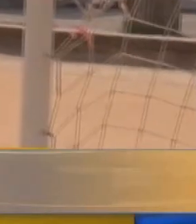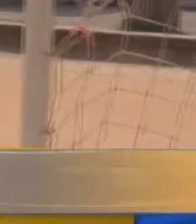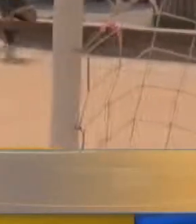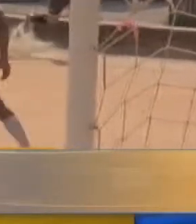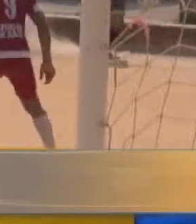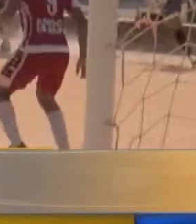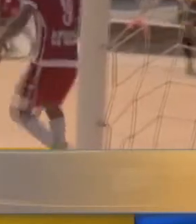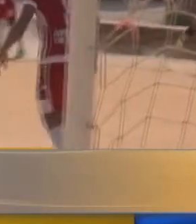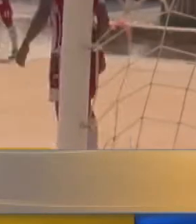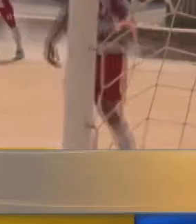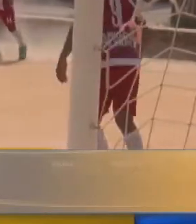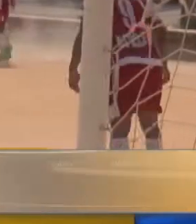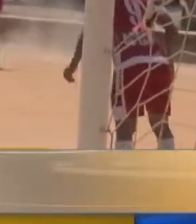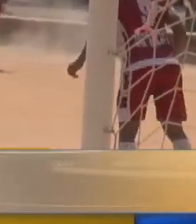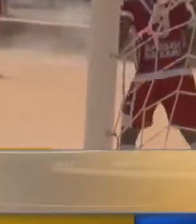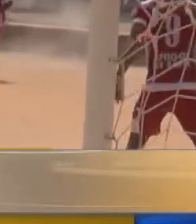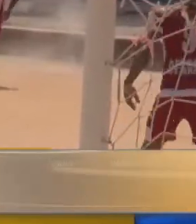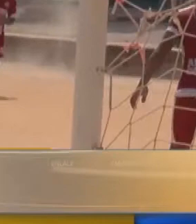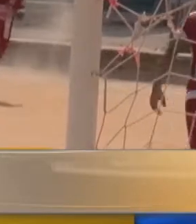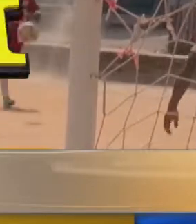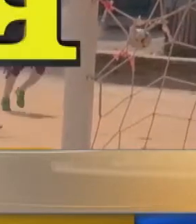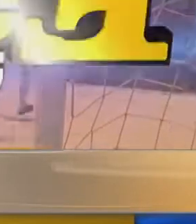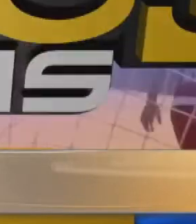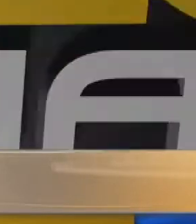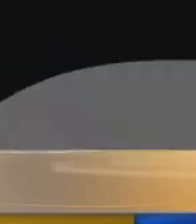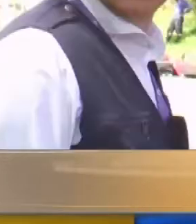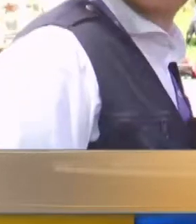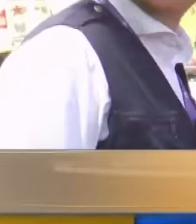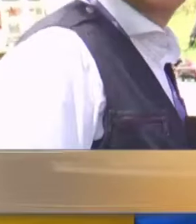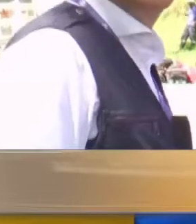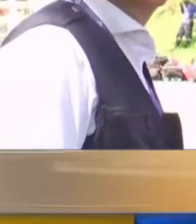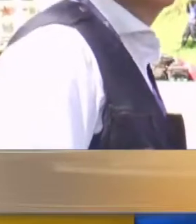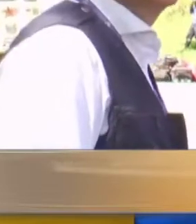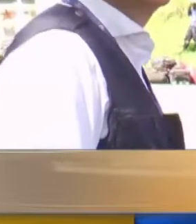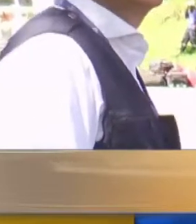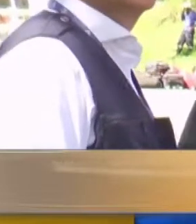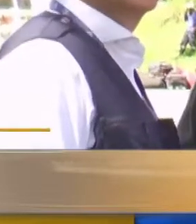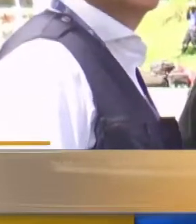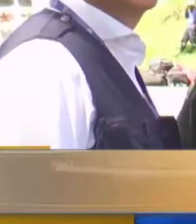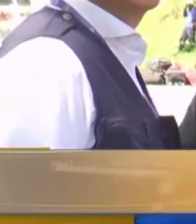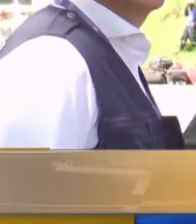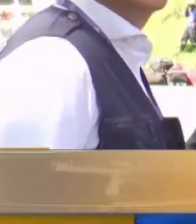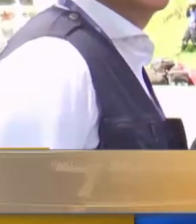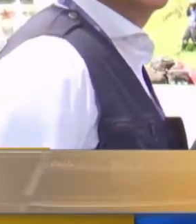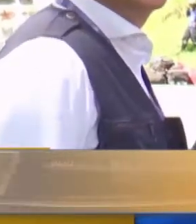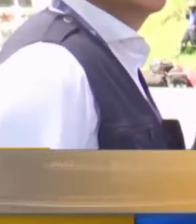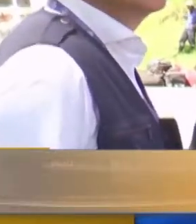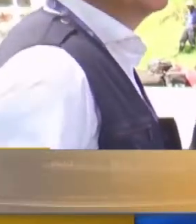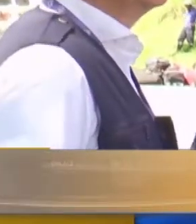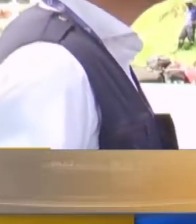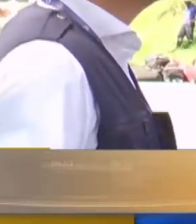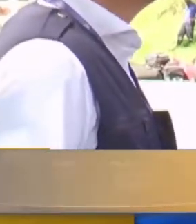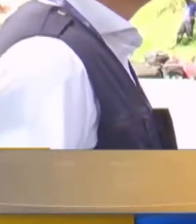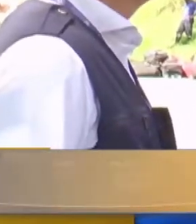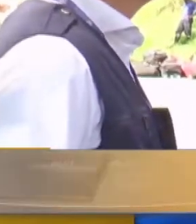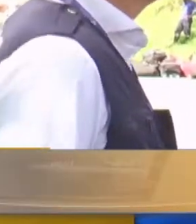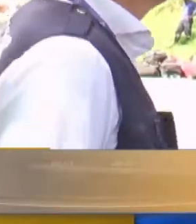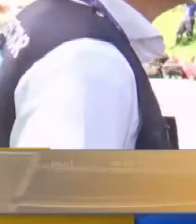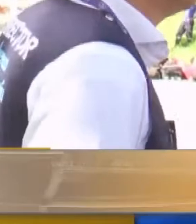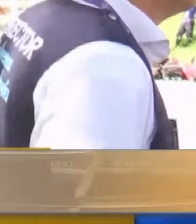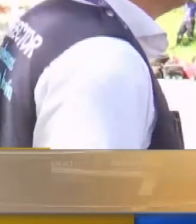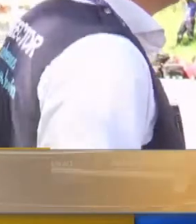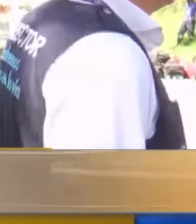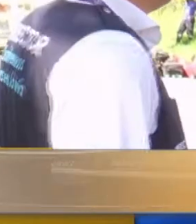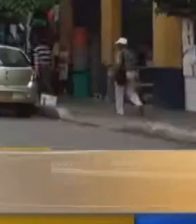de 40 años que se juega en la cancha del barrio La Planada. Y al cierre, el general Ramiro Castrillón Lara, director de la Policía